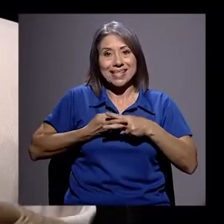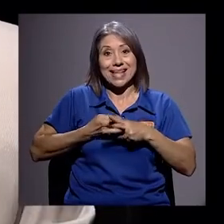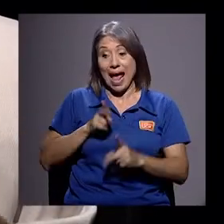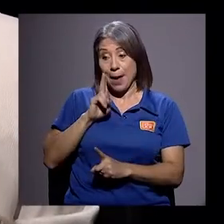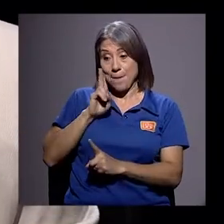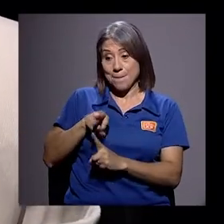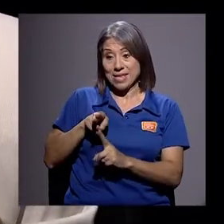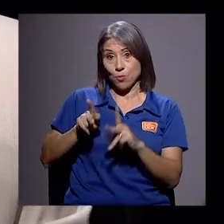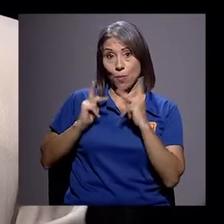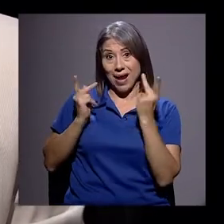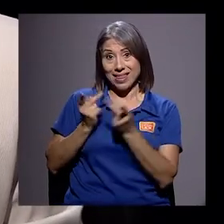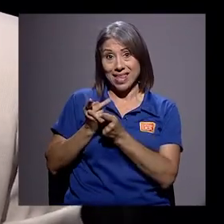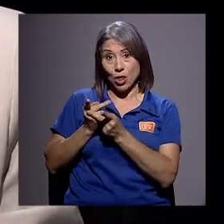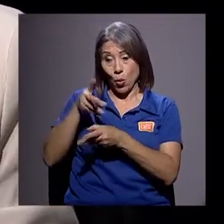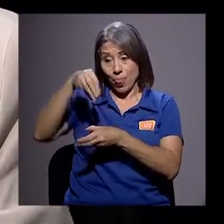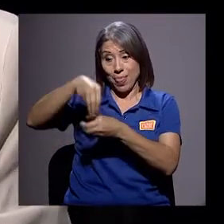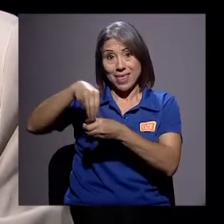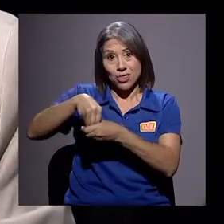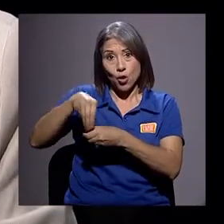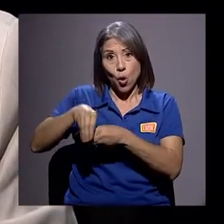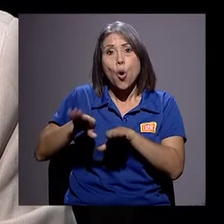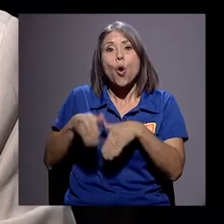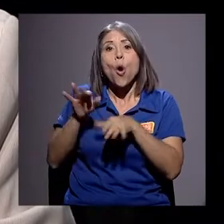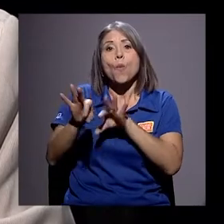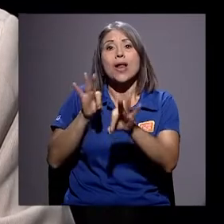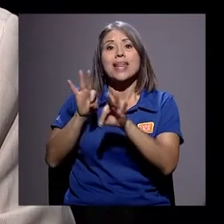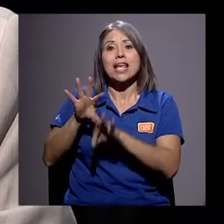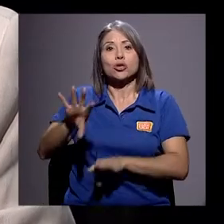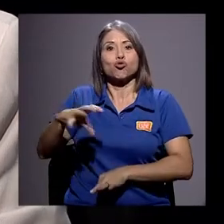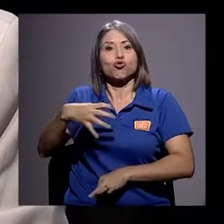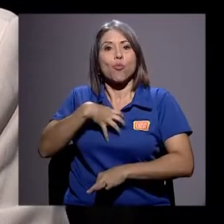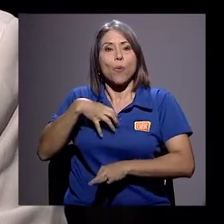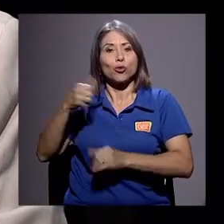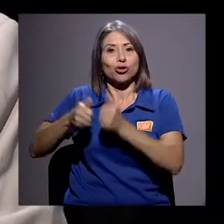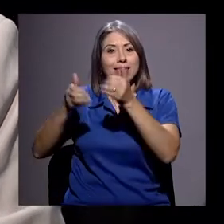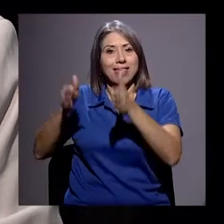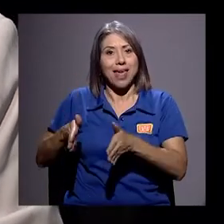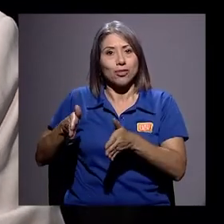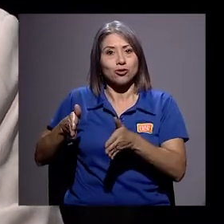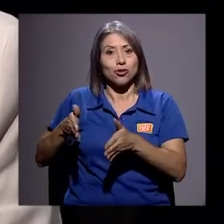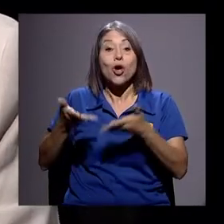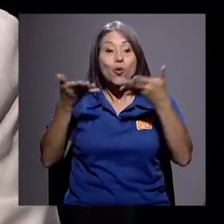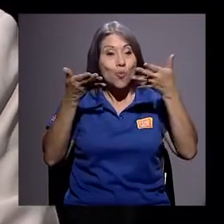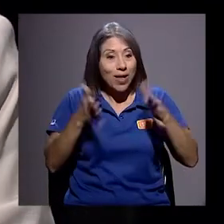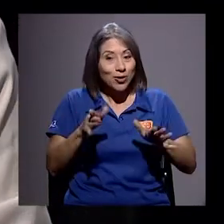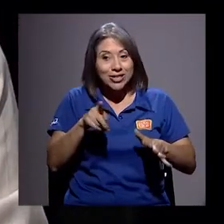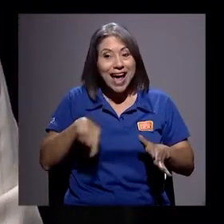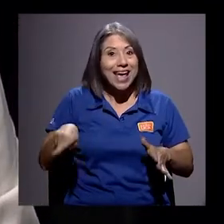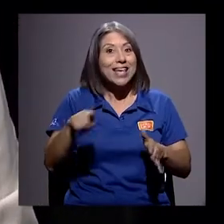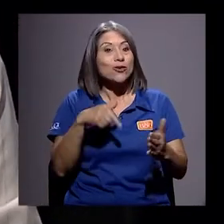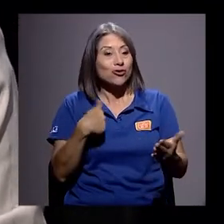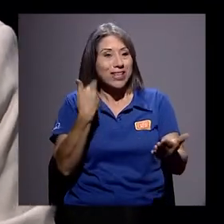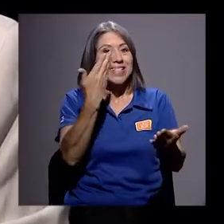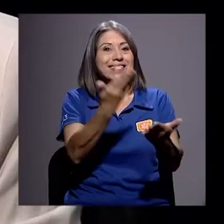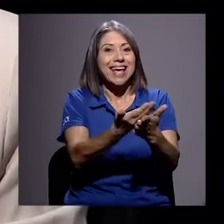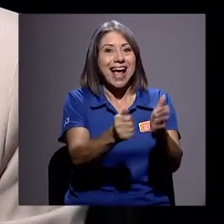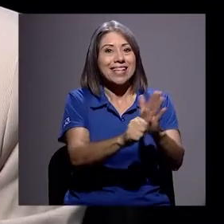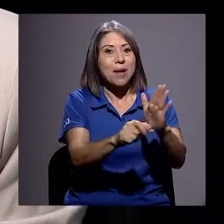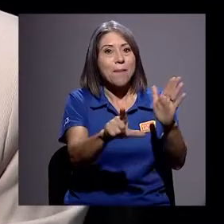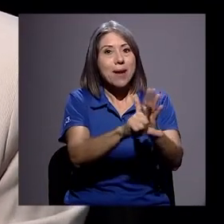los partidos de esos candidatos y el y luego tenemos que al llegar a la asamblea como pasan a ser nacionales